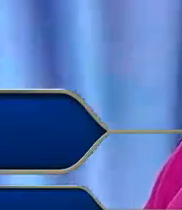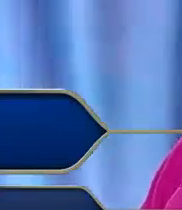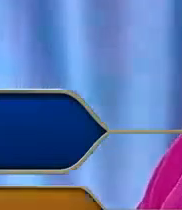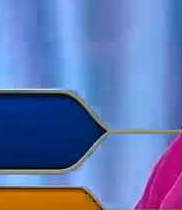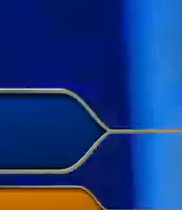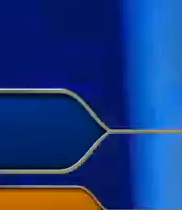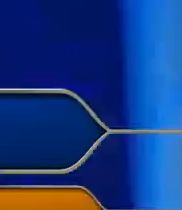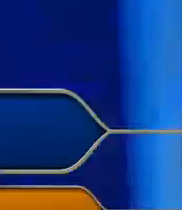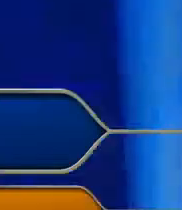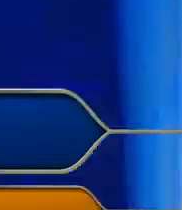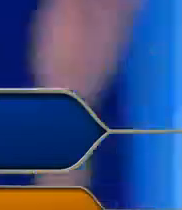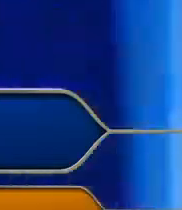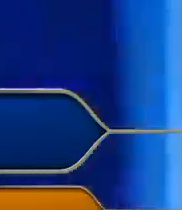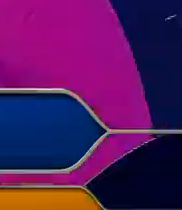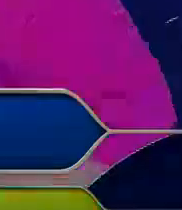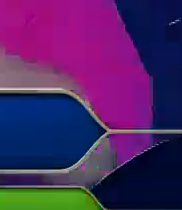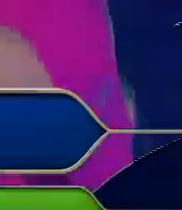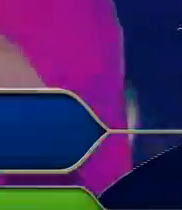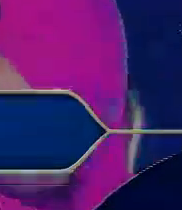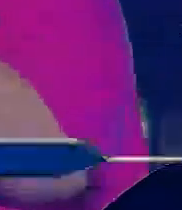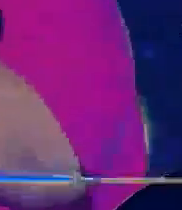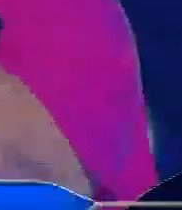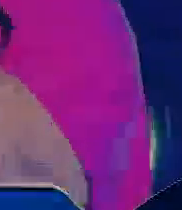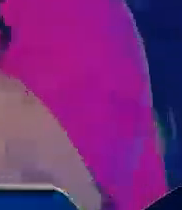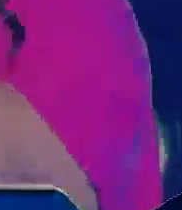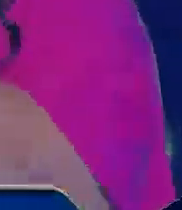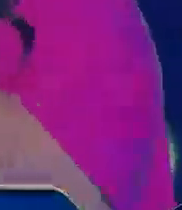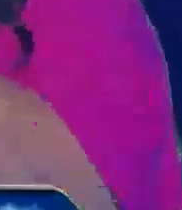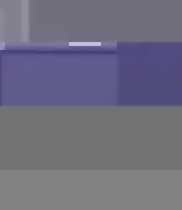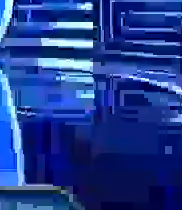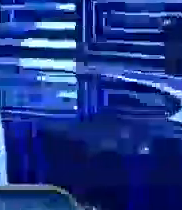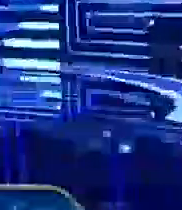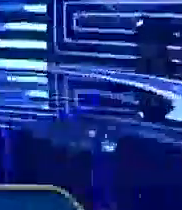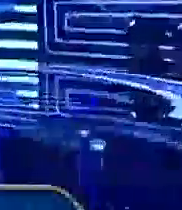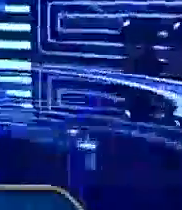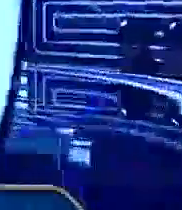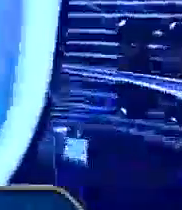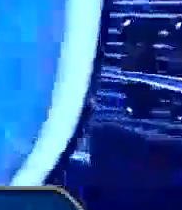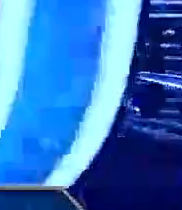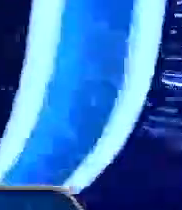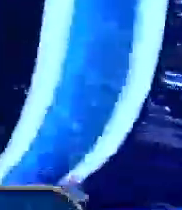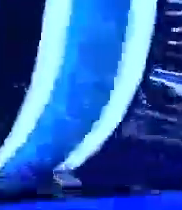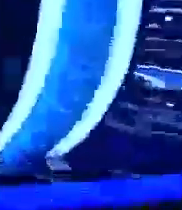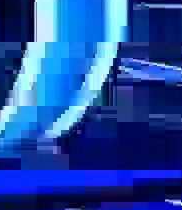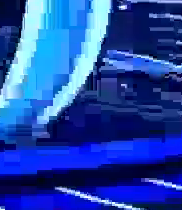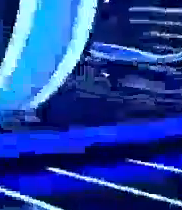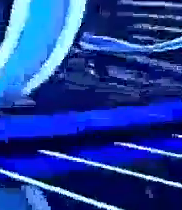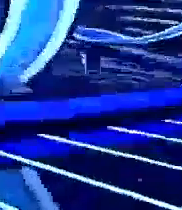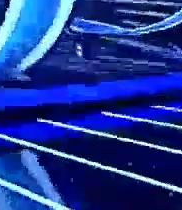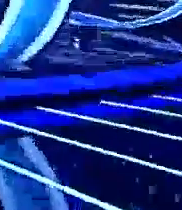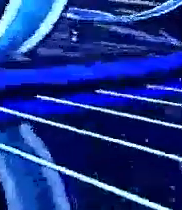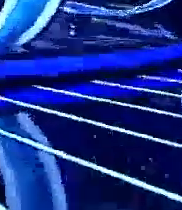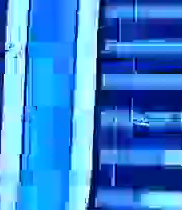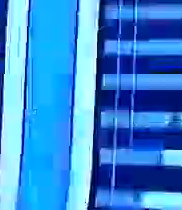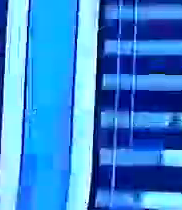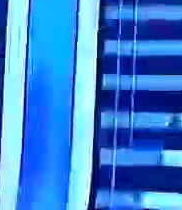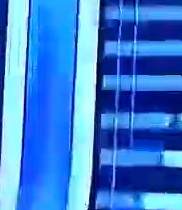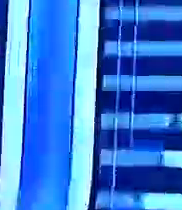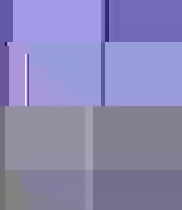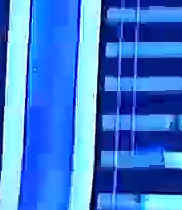definitiva. Están en lo correcto, comenzamos con el pie derecho y avanzamos a la pregunta 2 por 200.000.